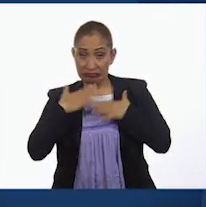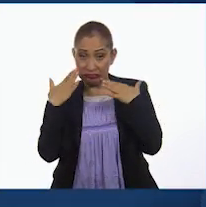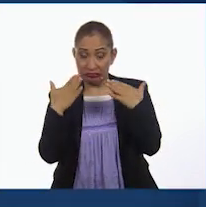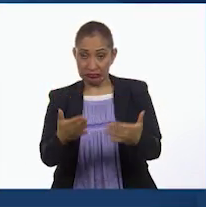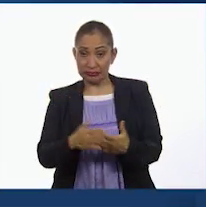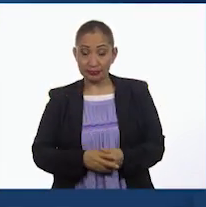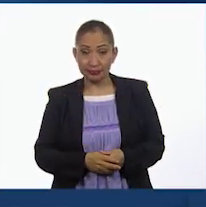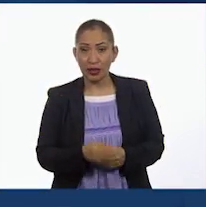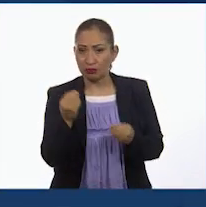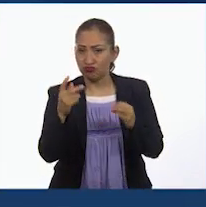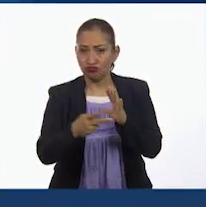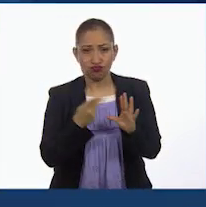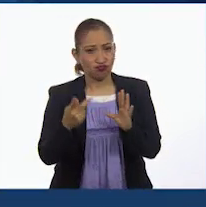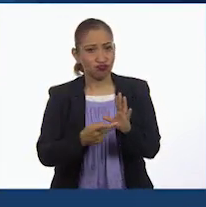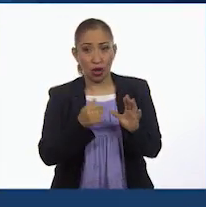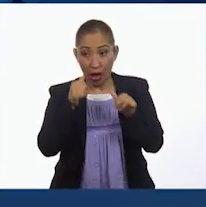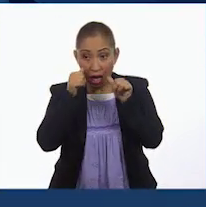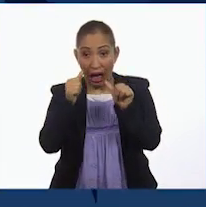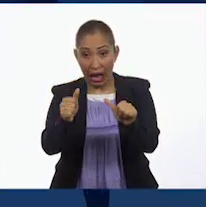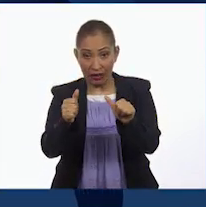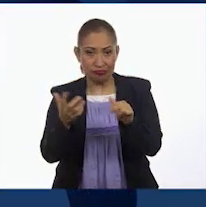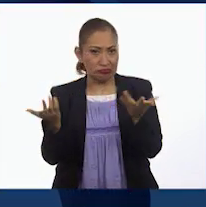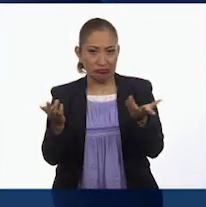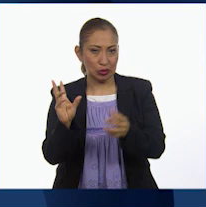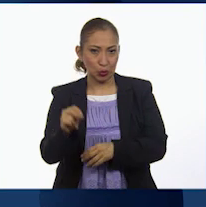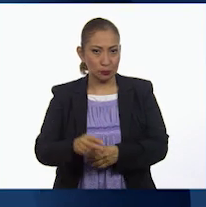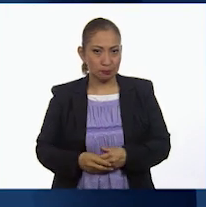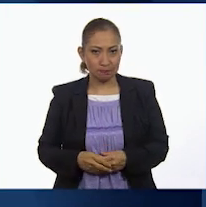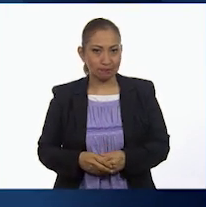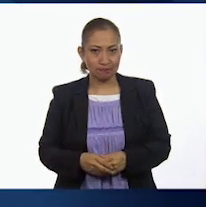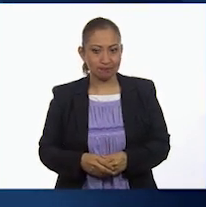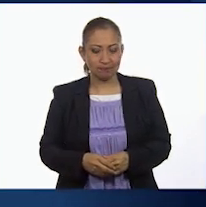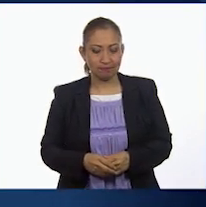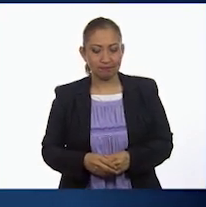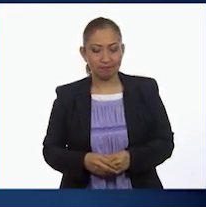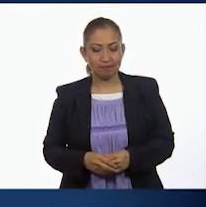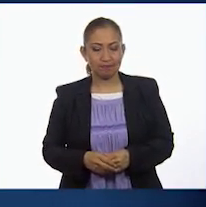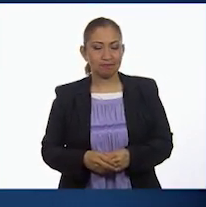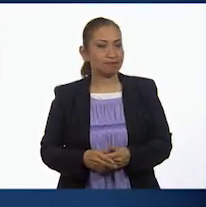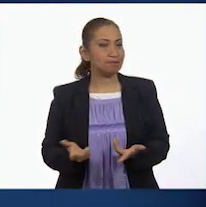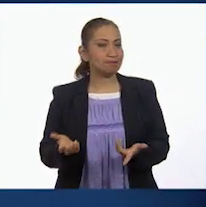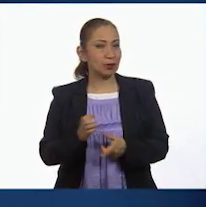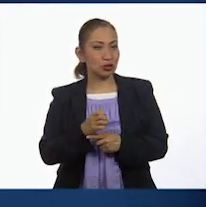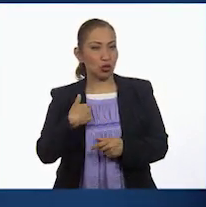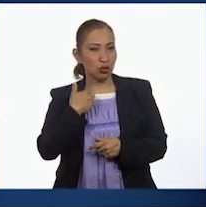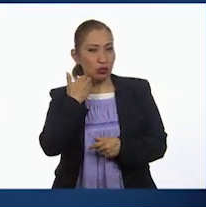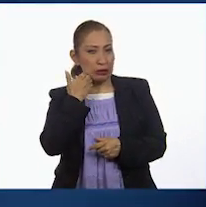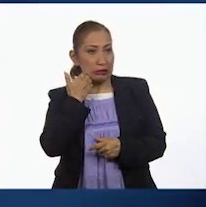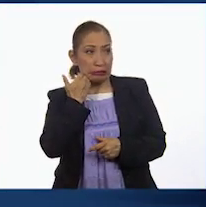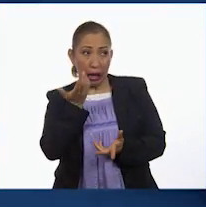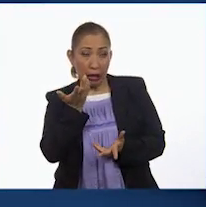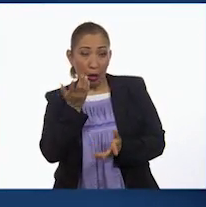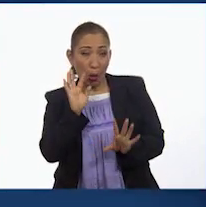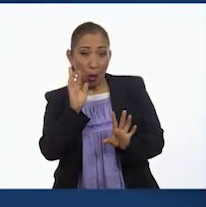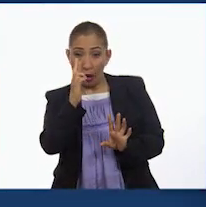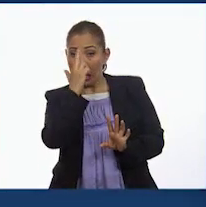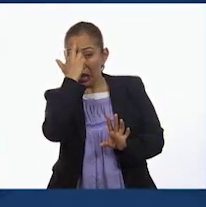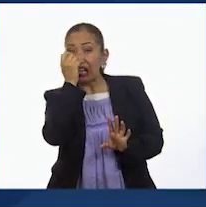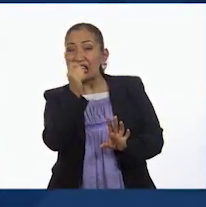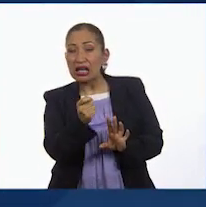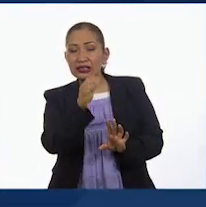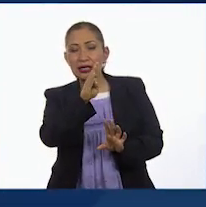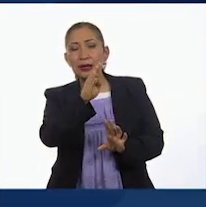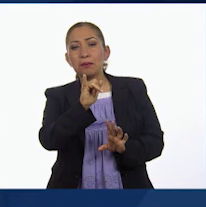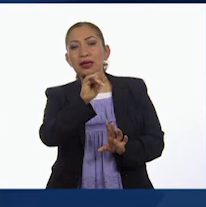que muchas veces no la tomé muy en serio. Entonces, me gustaría recordar qué